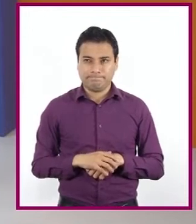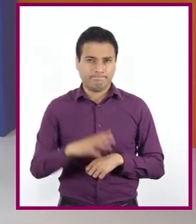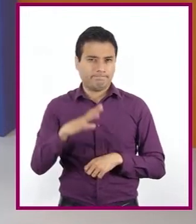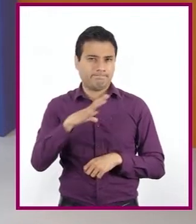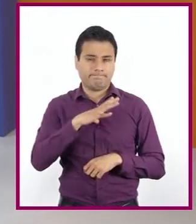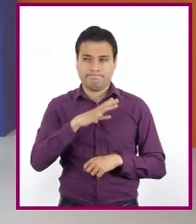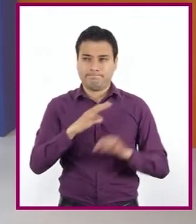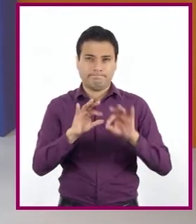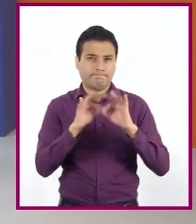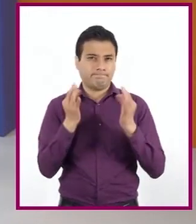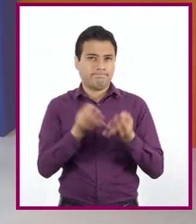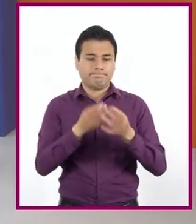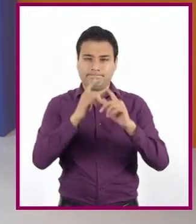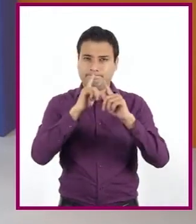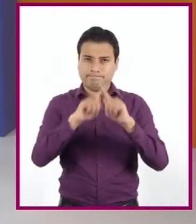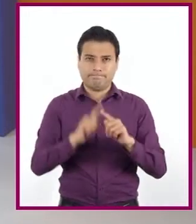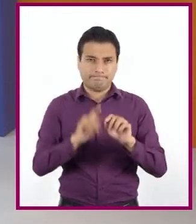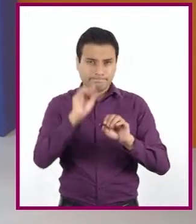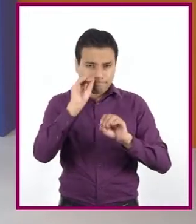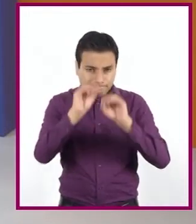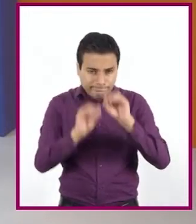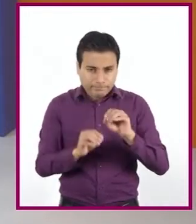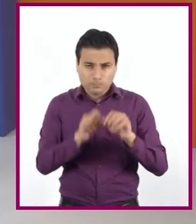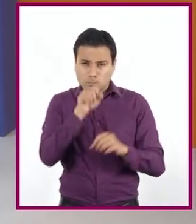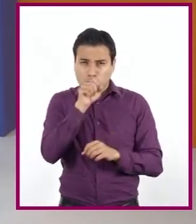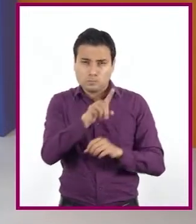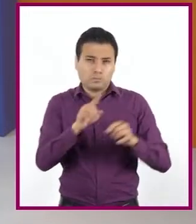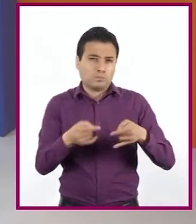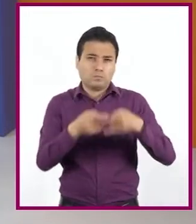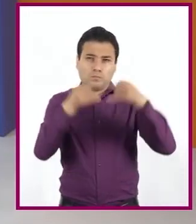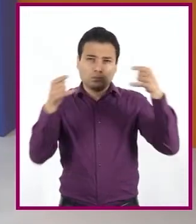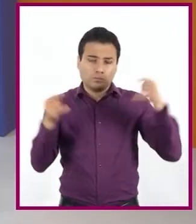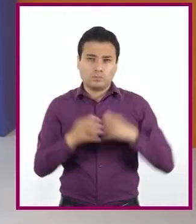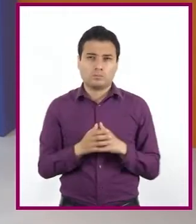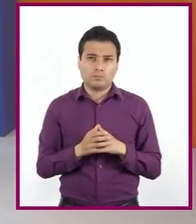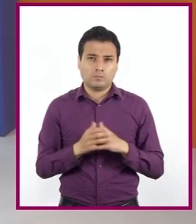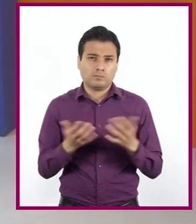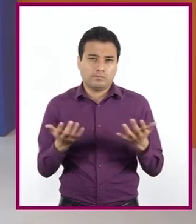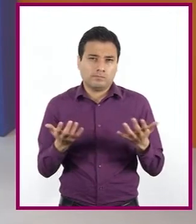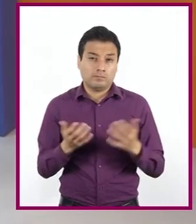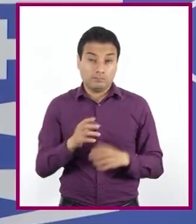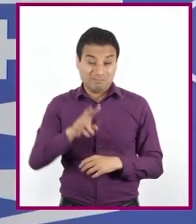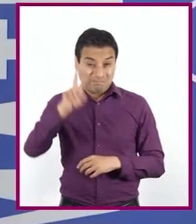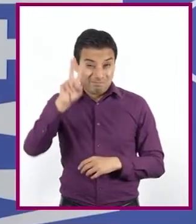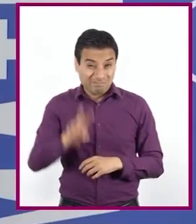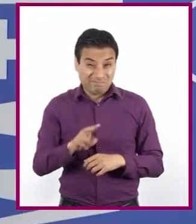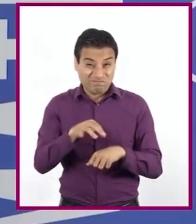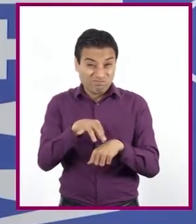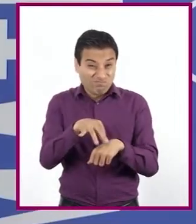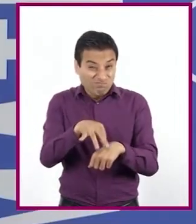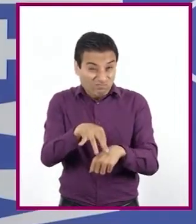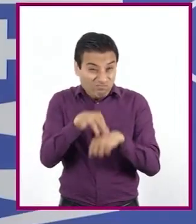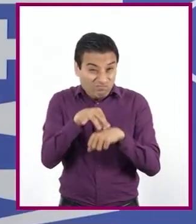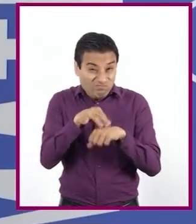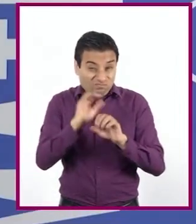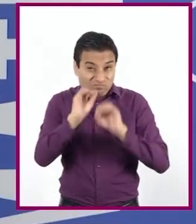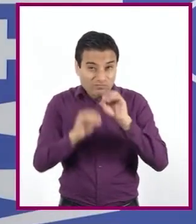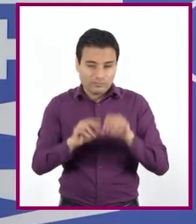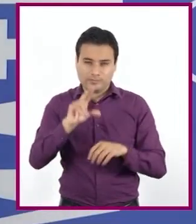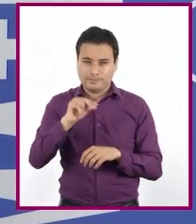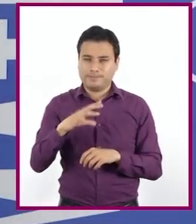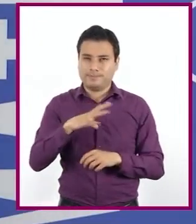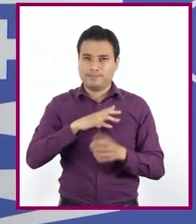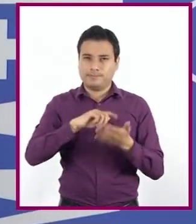formas de ambientar una misma historia. No tiene que ser forzosamente de manera realista. Hay una técnica